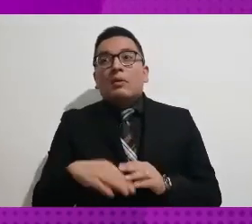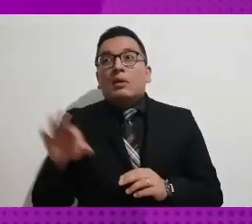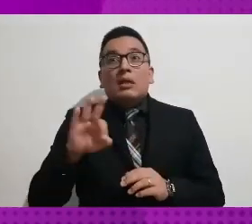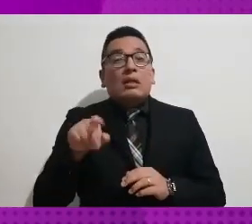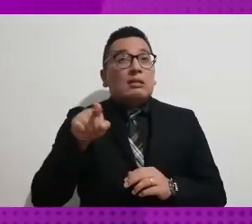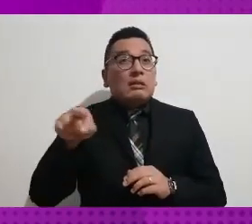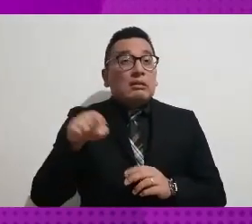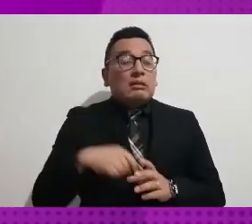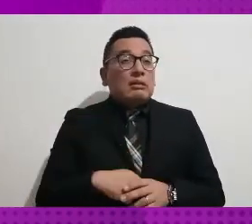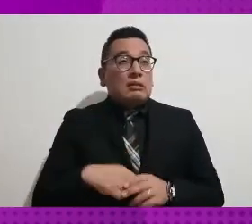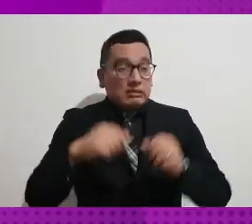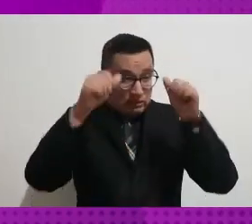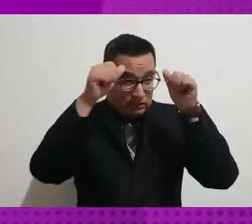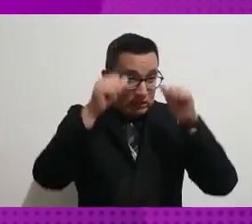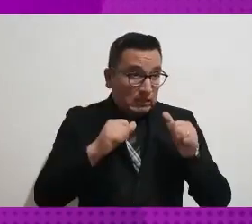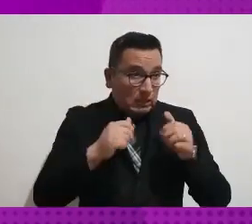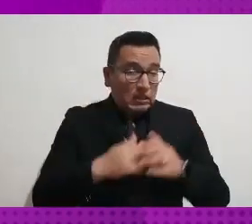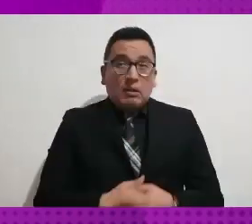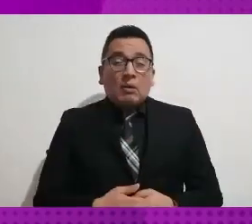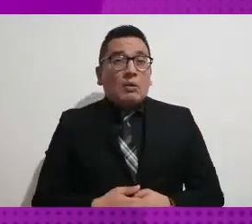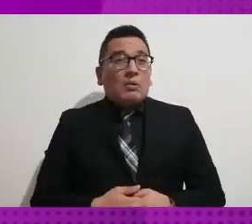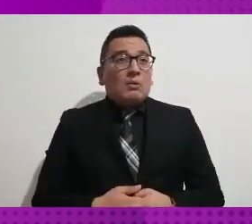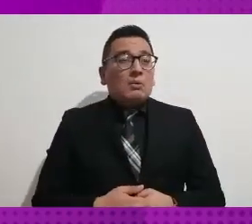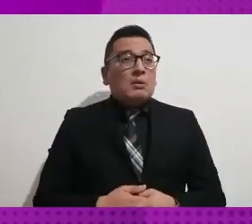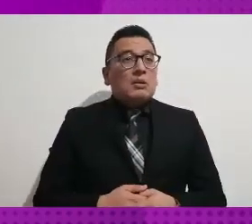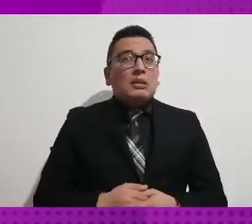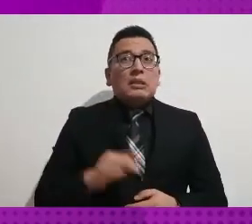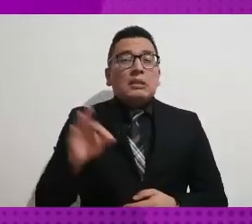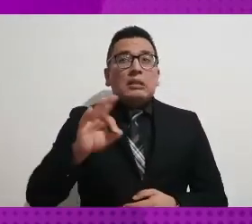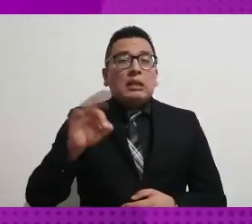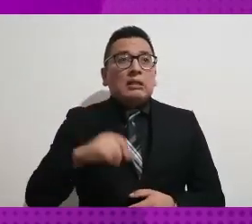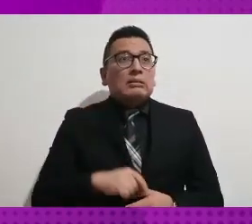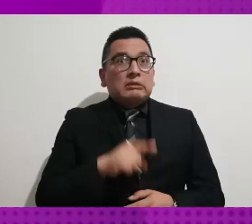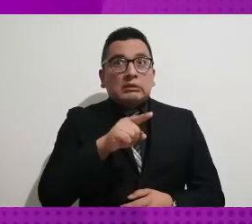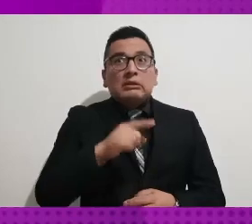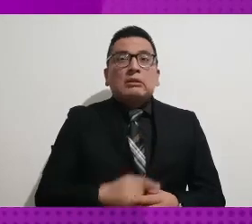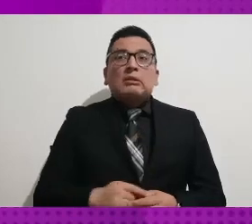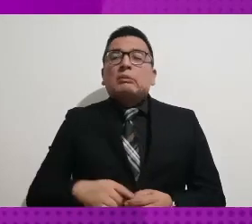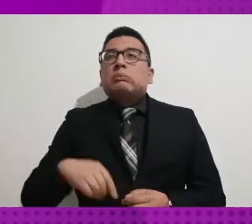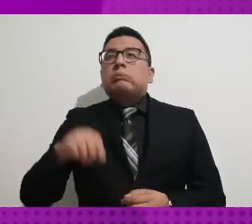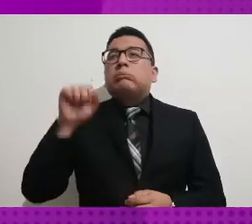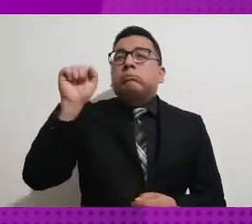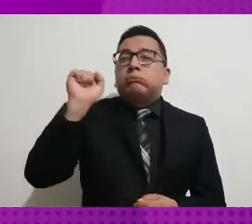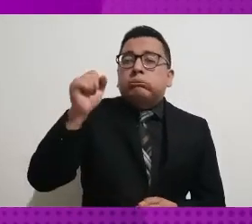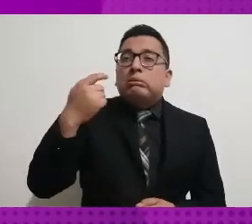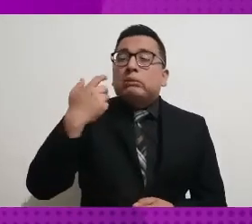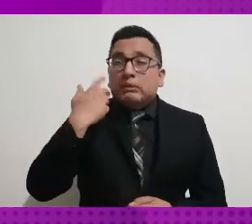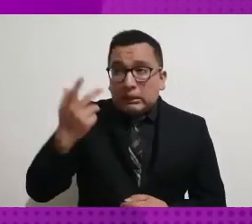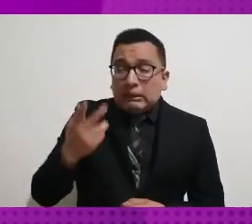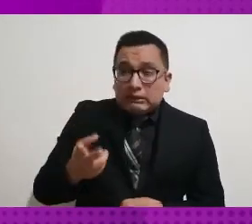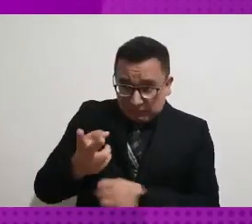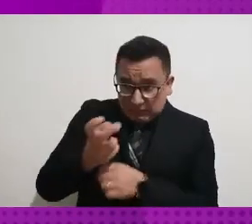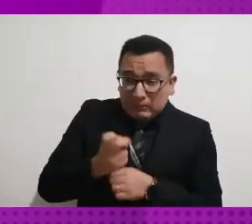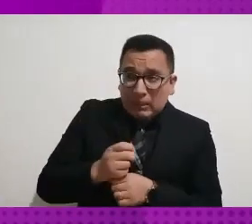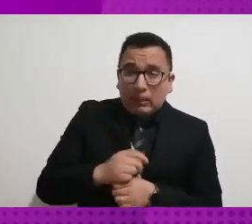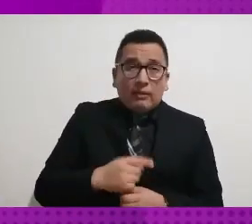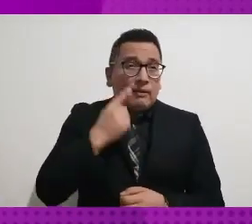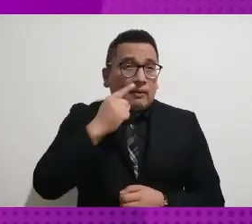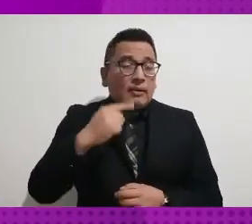la persona con discapacidad, sus padres, a veces, no, pues le